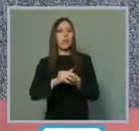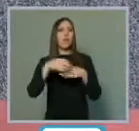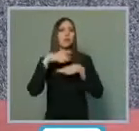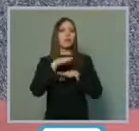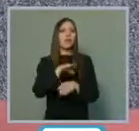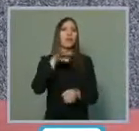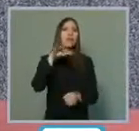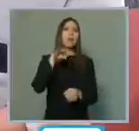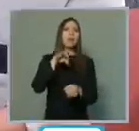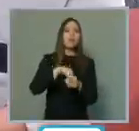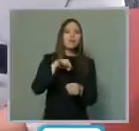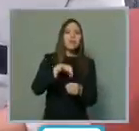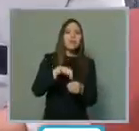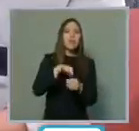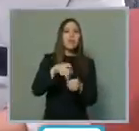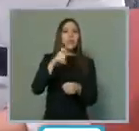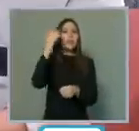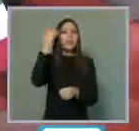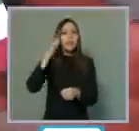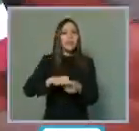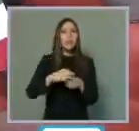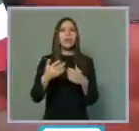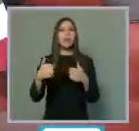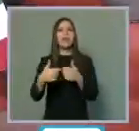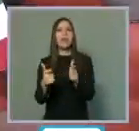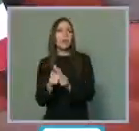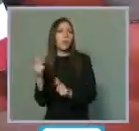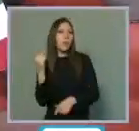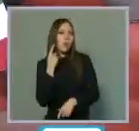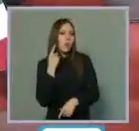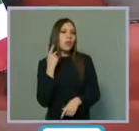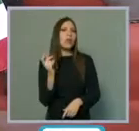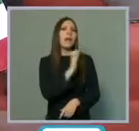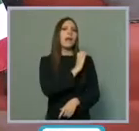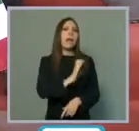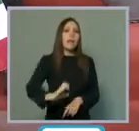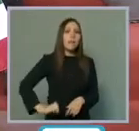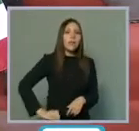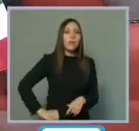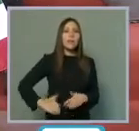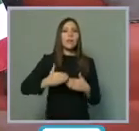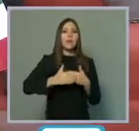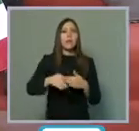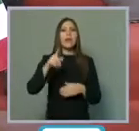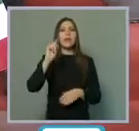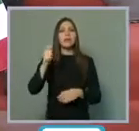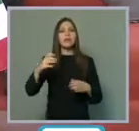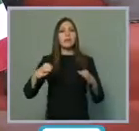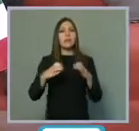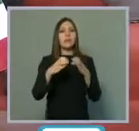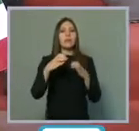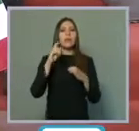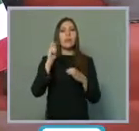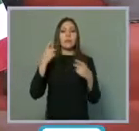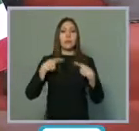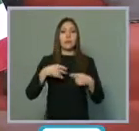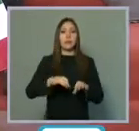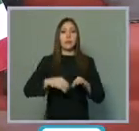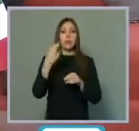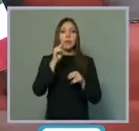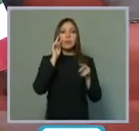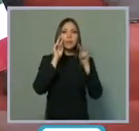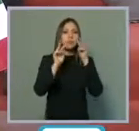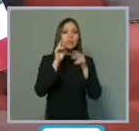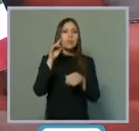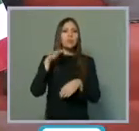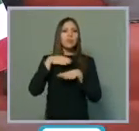partidos políticos, entre candidatos, agrupaciones, una figura curiosa que se llama observadores electorales, pero también podemos conocer temas de ciudadanos